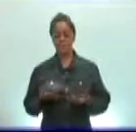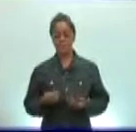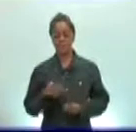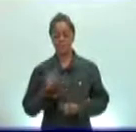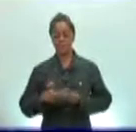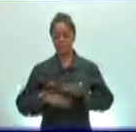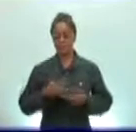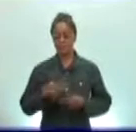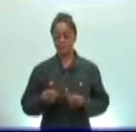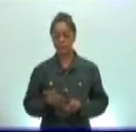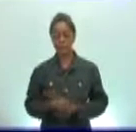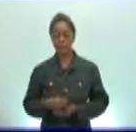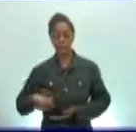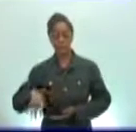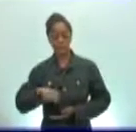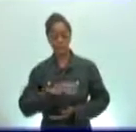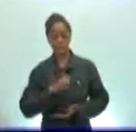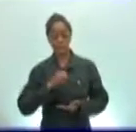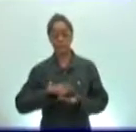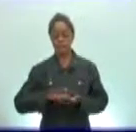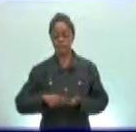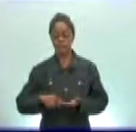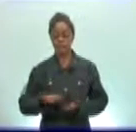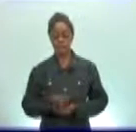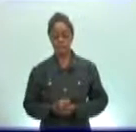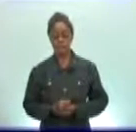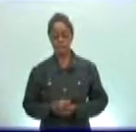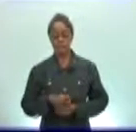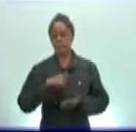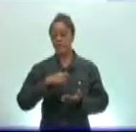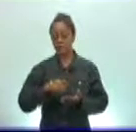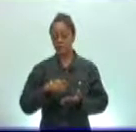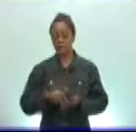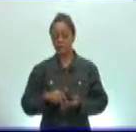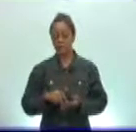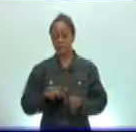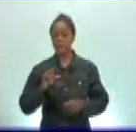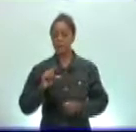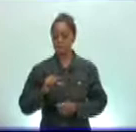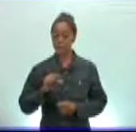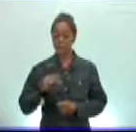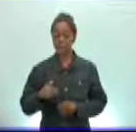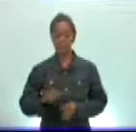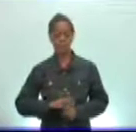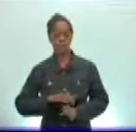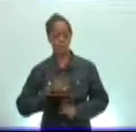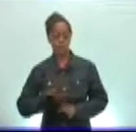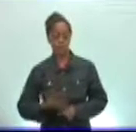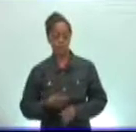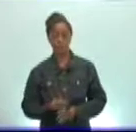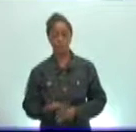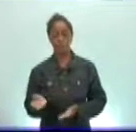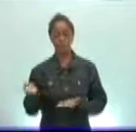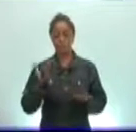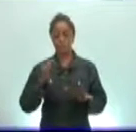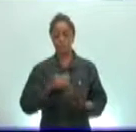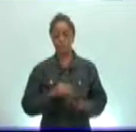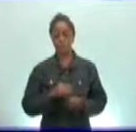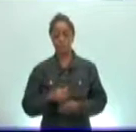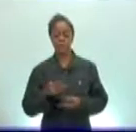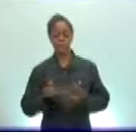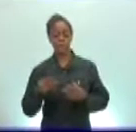a realizar durante la semana, las copian detenidamente y después volveremos